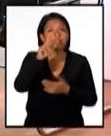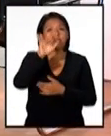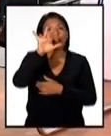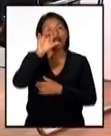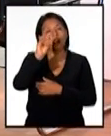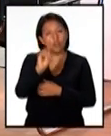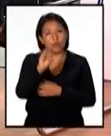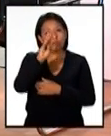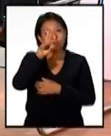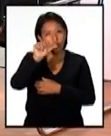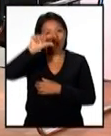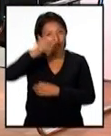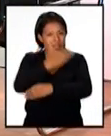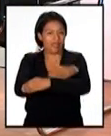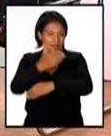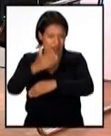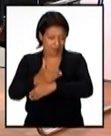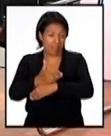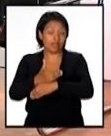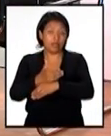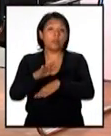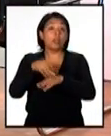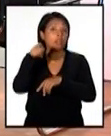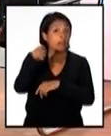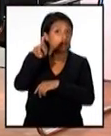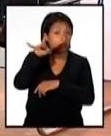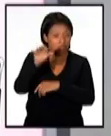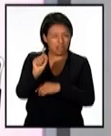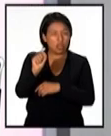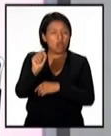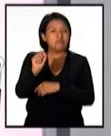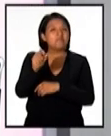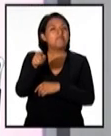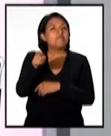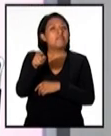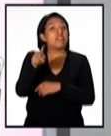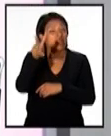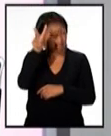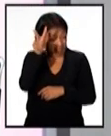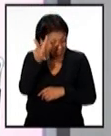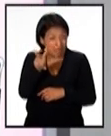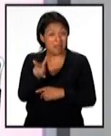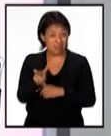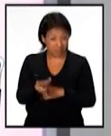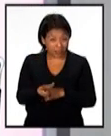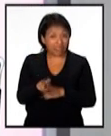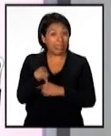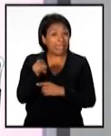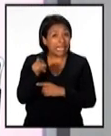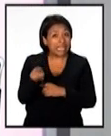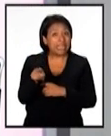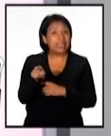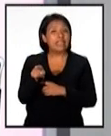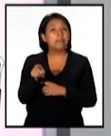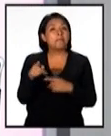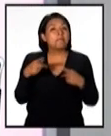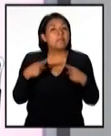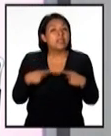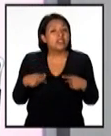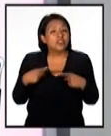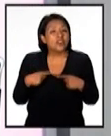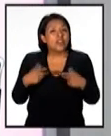el que nos acompañe en este programa, porque Ricardo sin duda ha sido, pues la verdad de las cosas, el quien ha